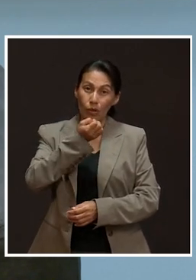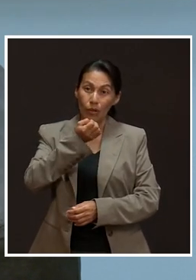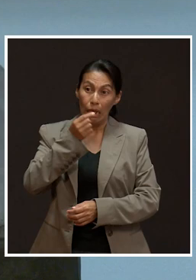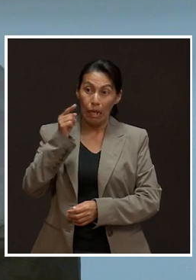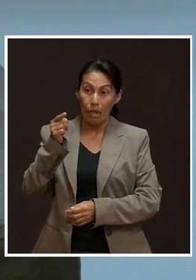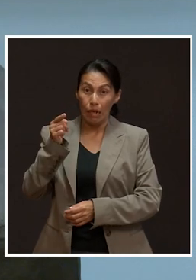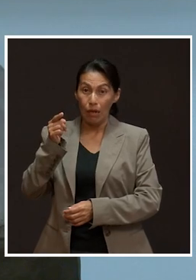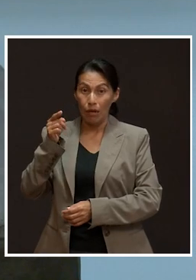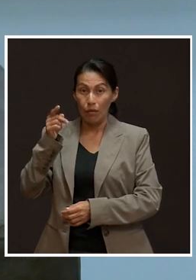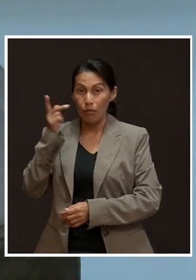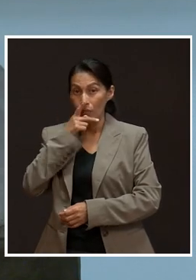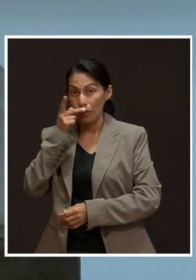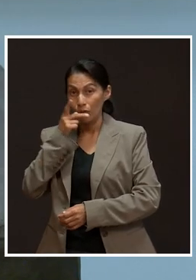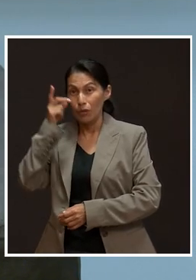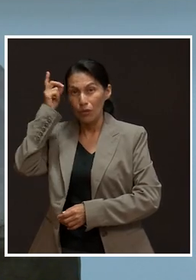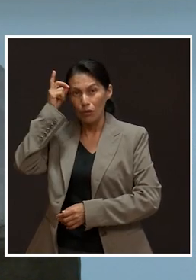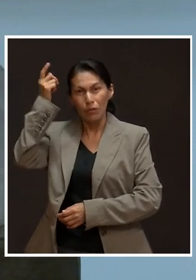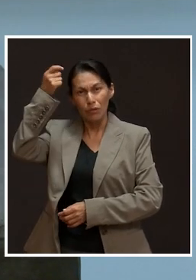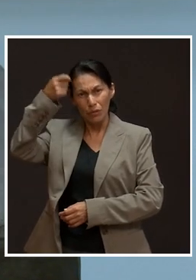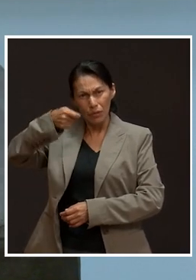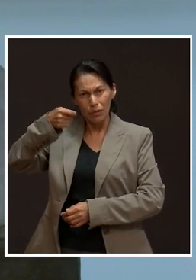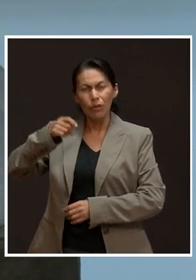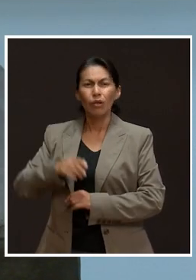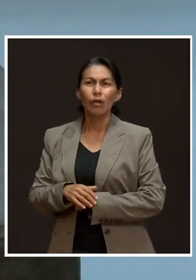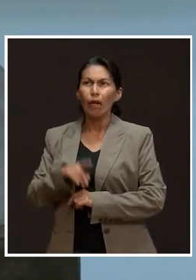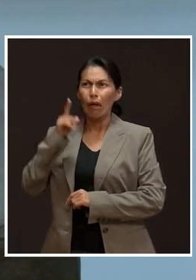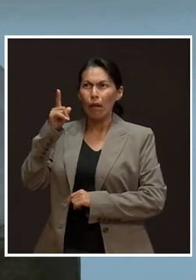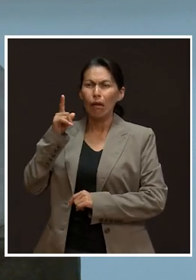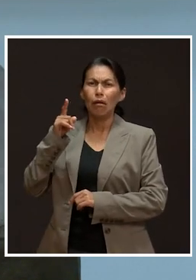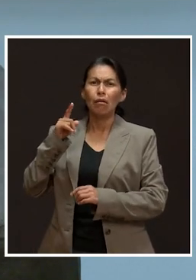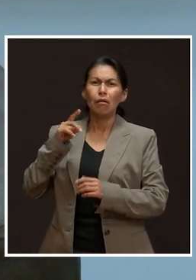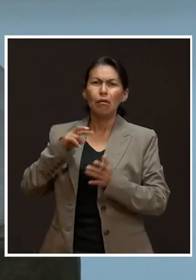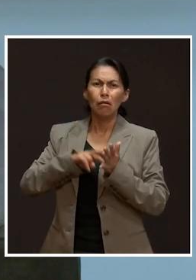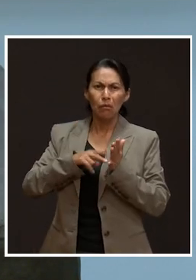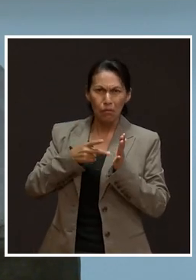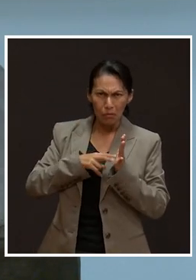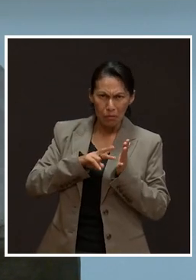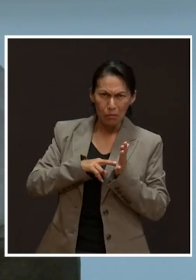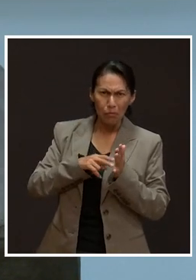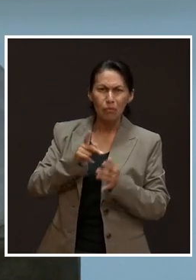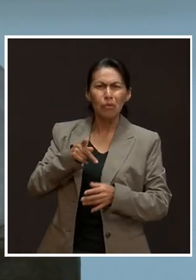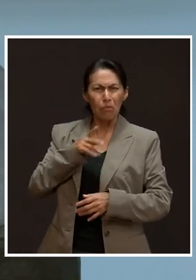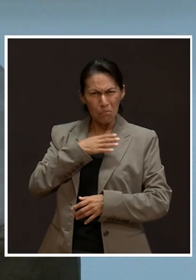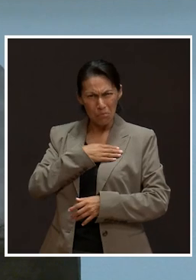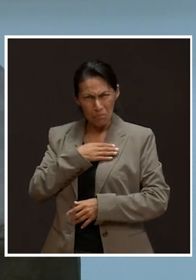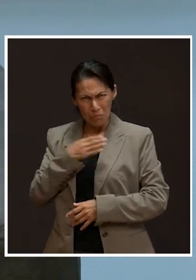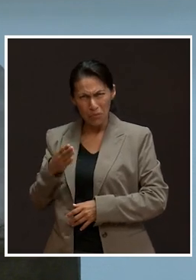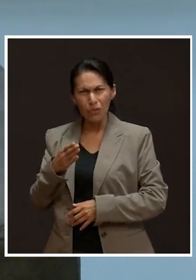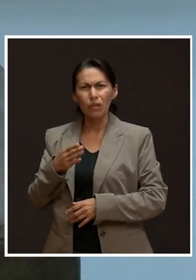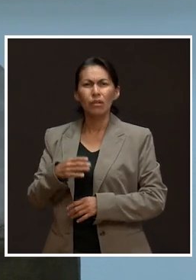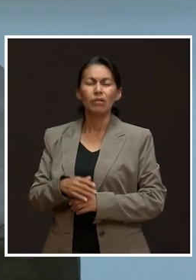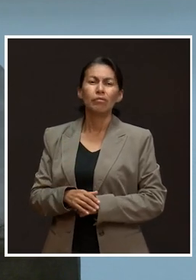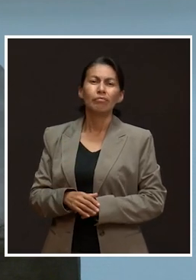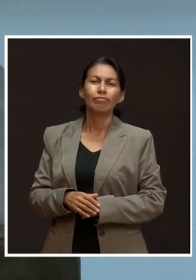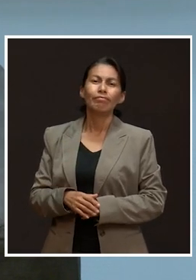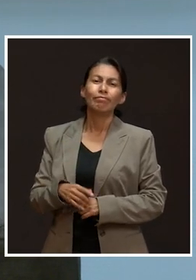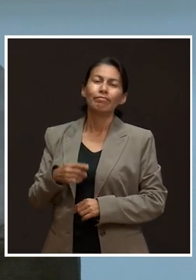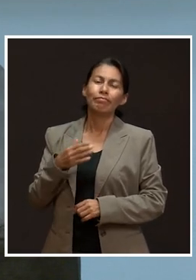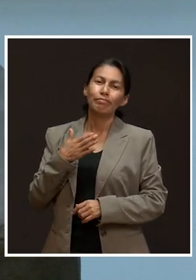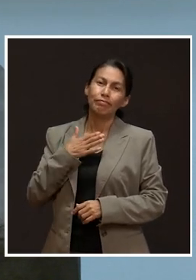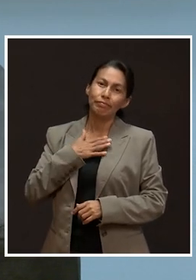Siempre he dicho que Dios le dio el don de ser pastor, aunque él es ingeniero,